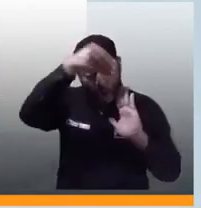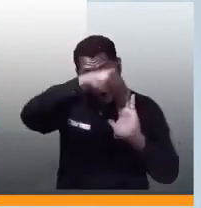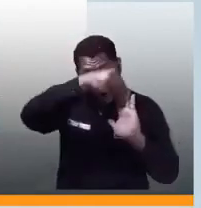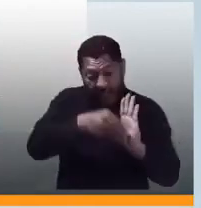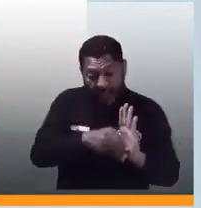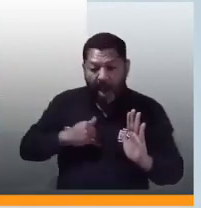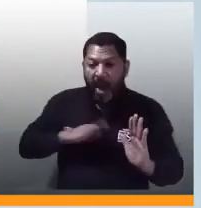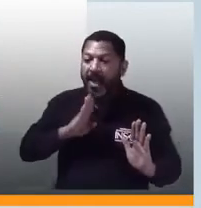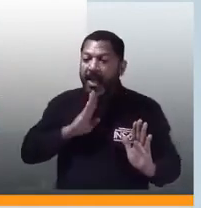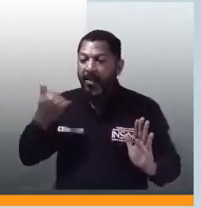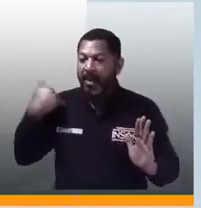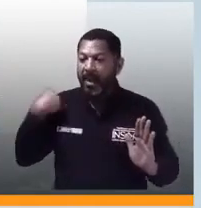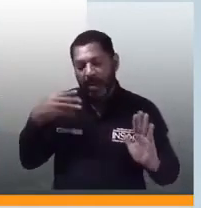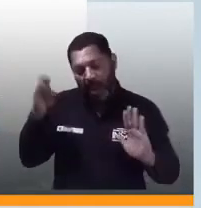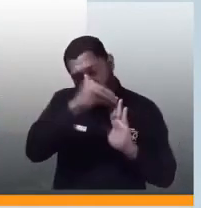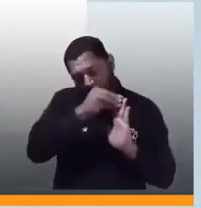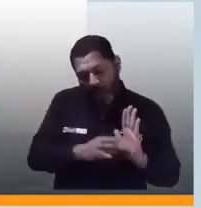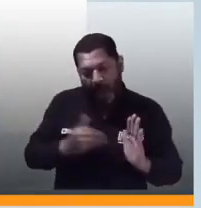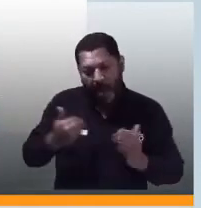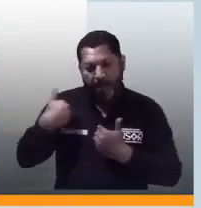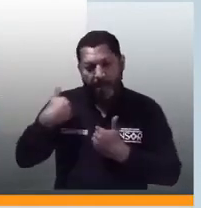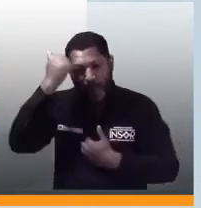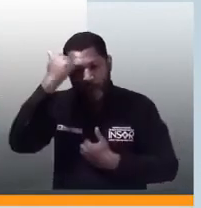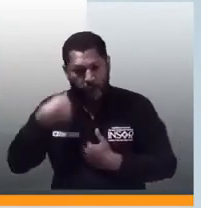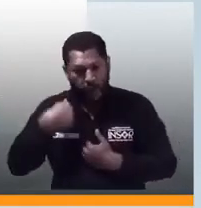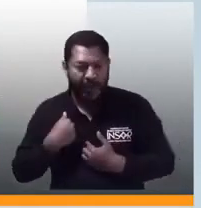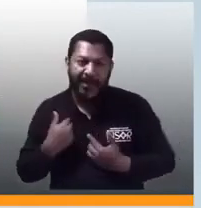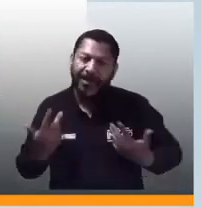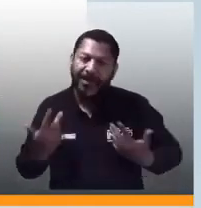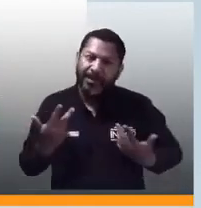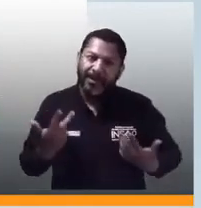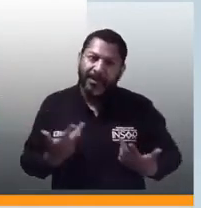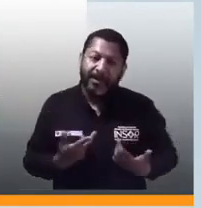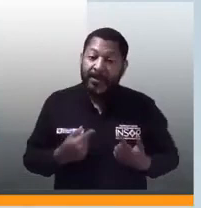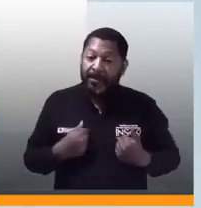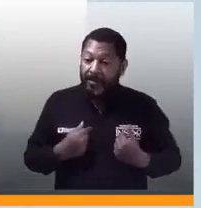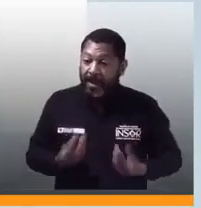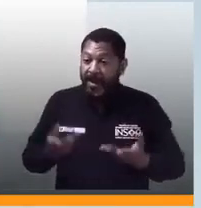Pero también podemos utilizar ello para que